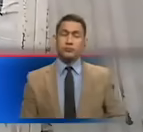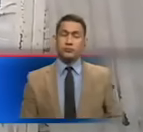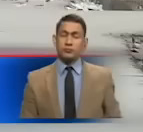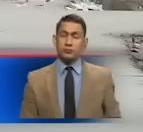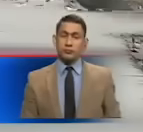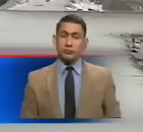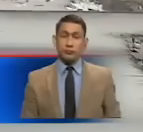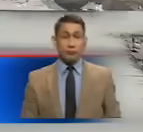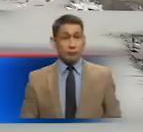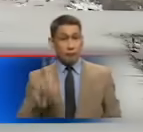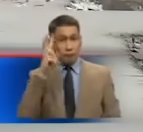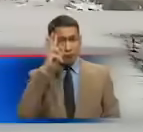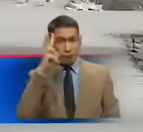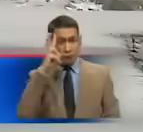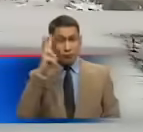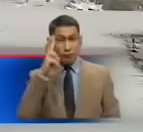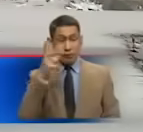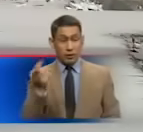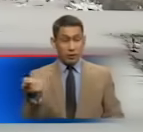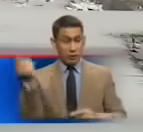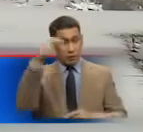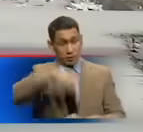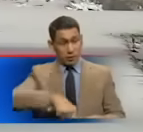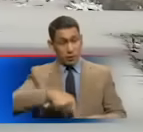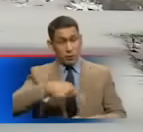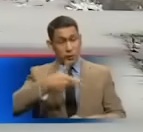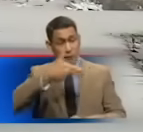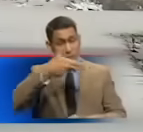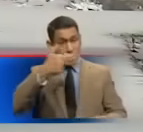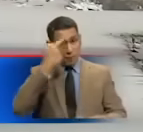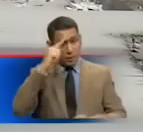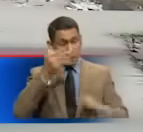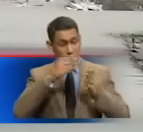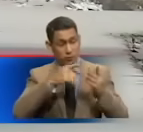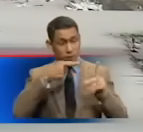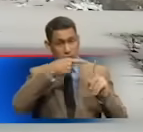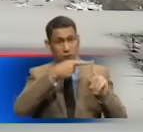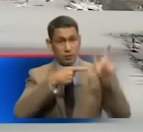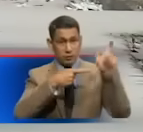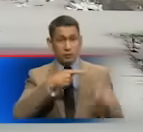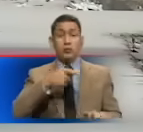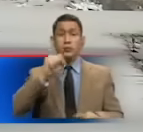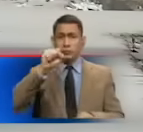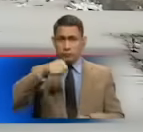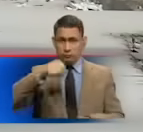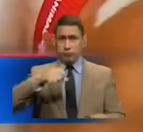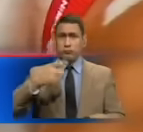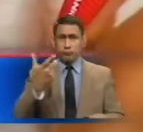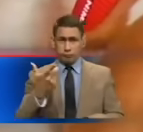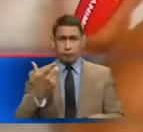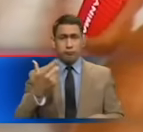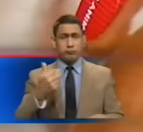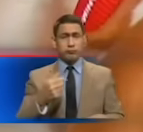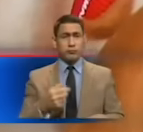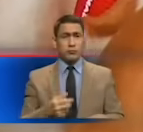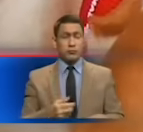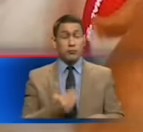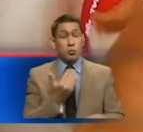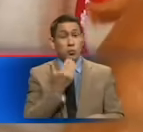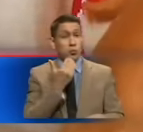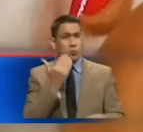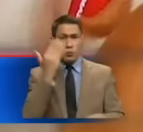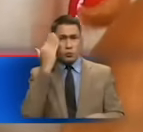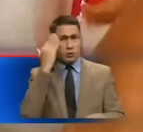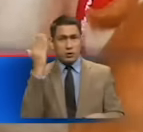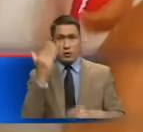a matar a la persona o estaba aquí tomando el señor? No, ellos llegaron a matarlos. ¿Ya? Ellos llegaron, no sé cómo, pero a